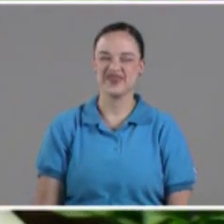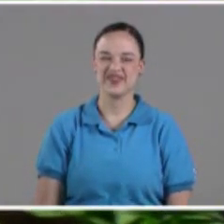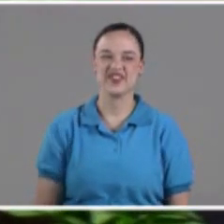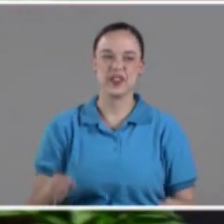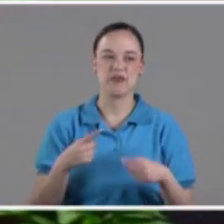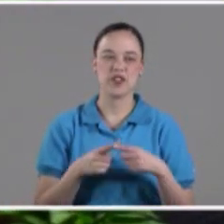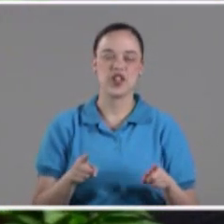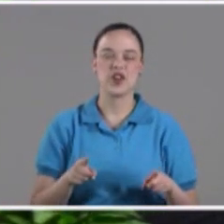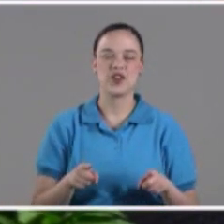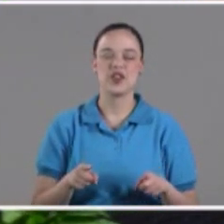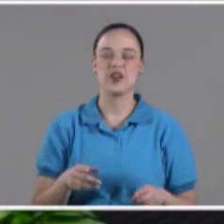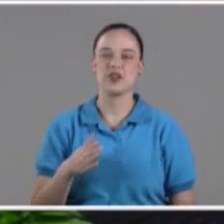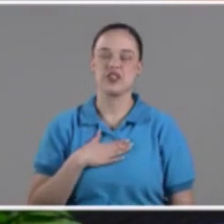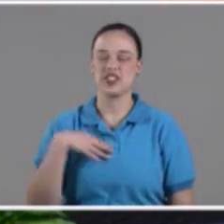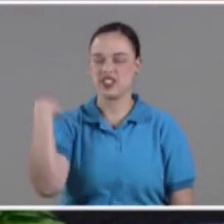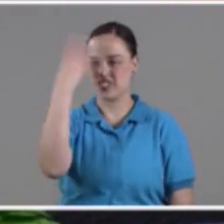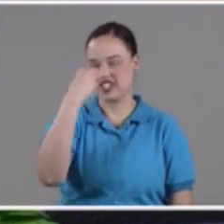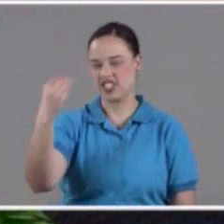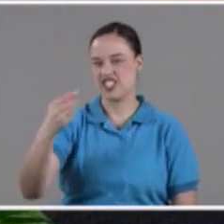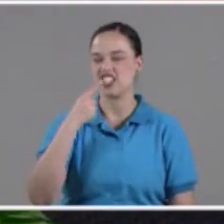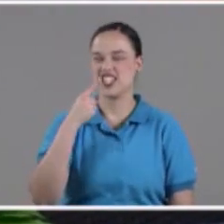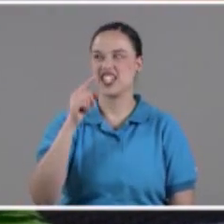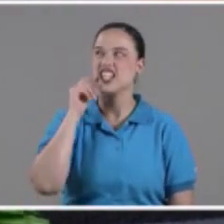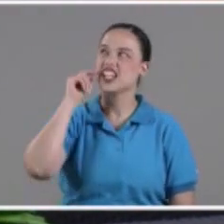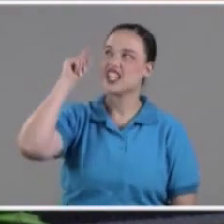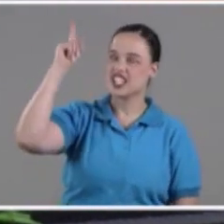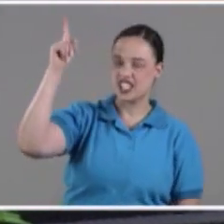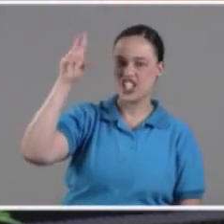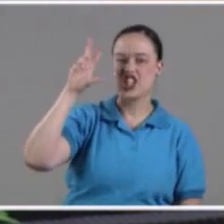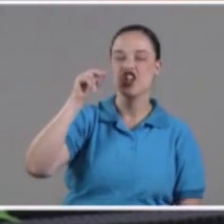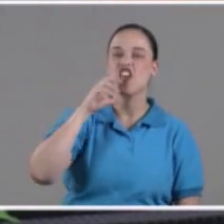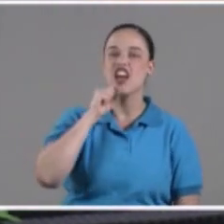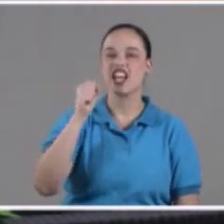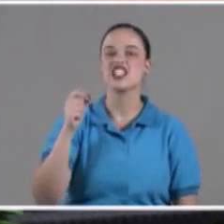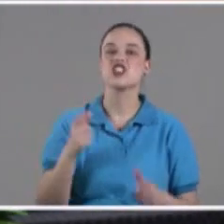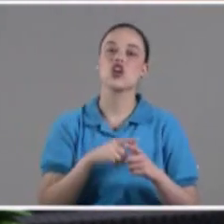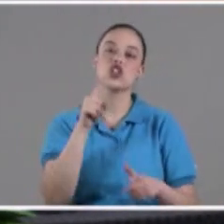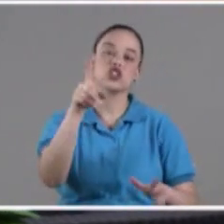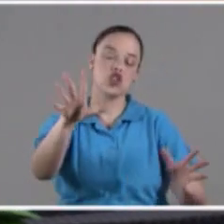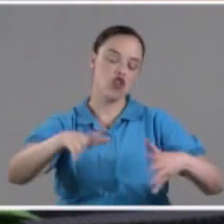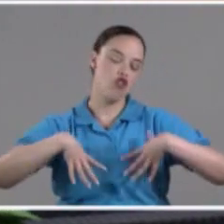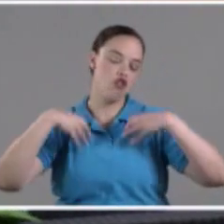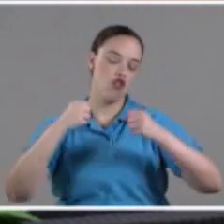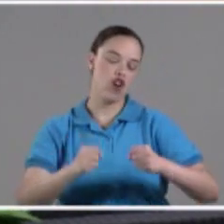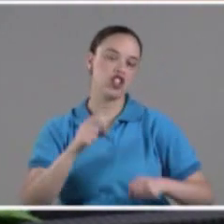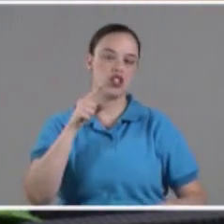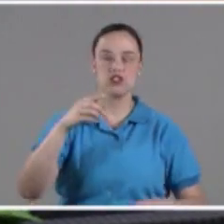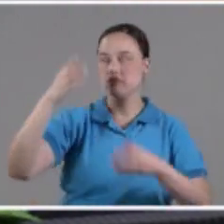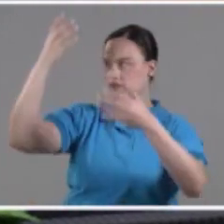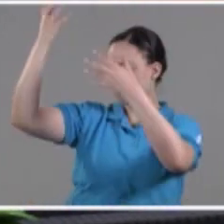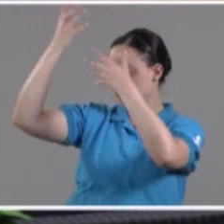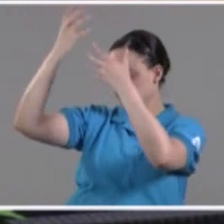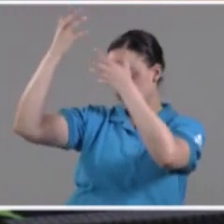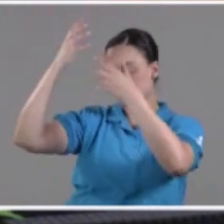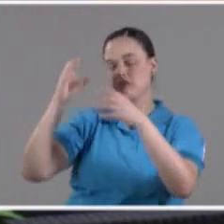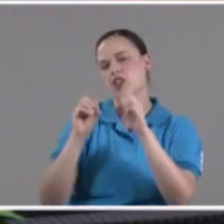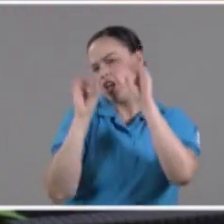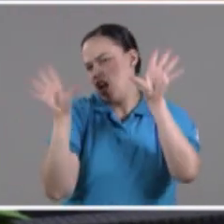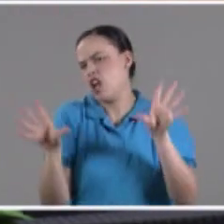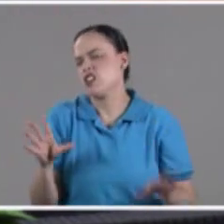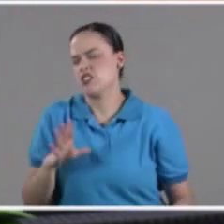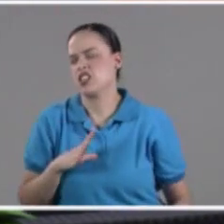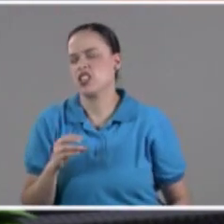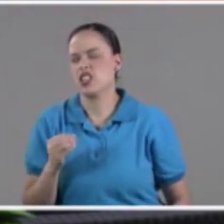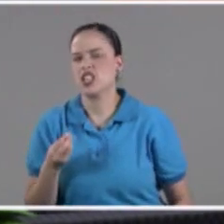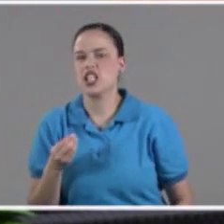pero por mi espíritu dice el Señor no es con tu fuerza no es con tu intelecto Claro tú tienes